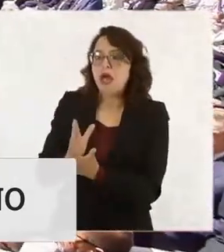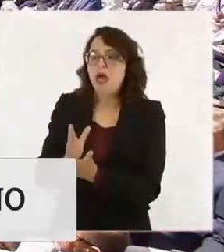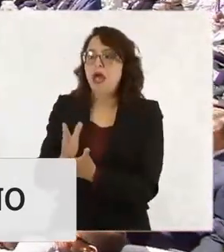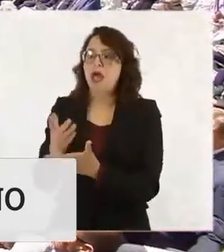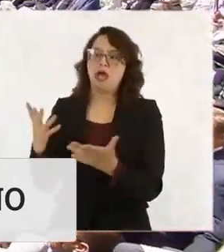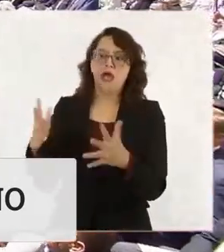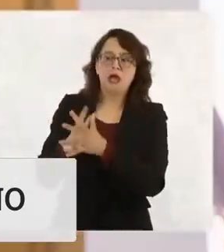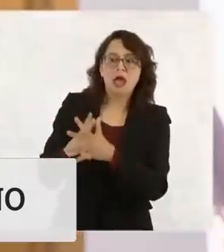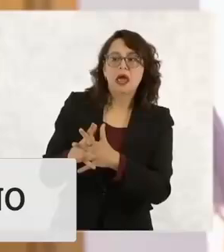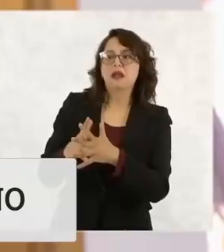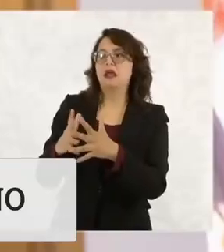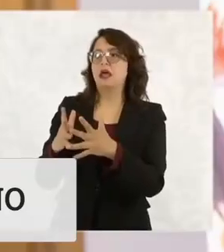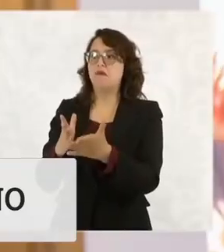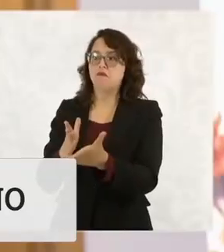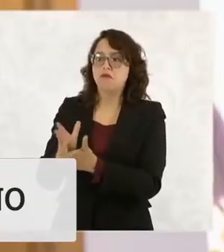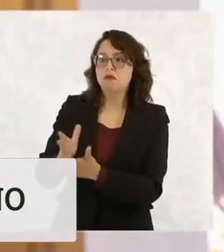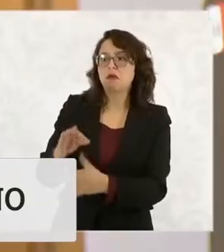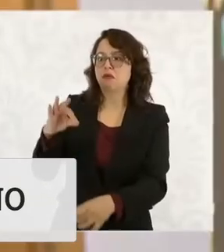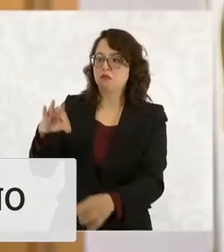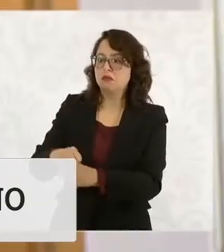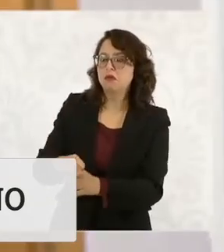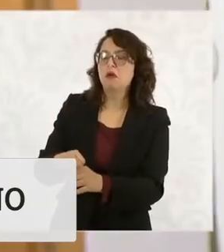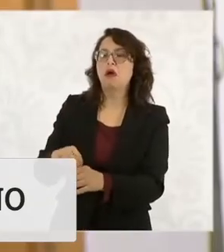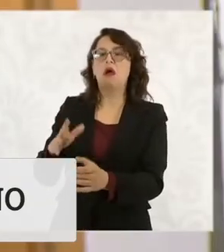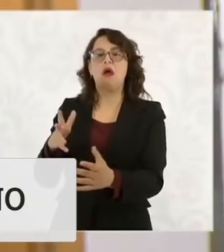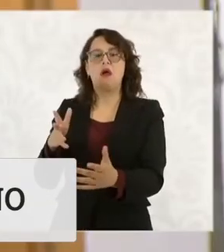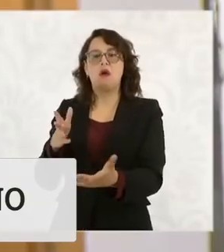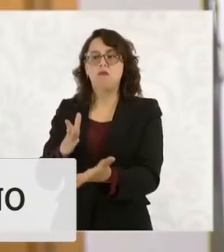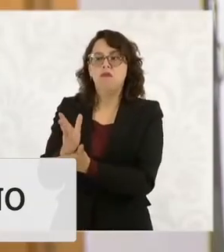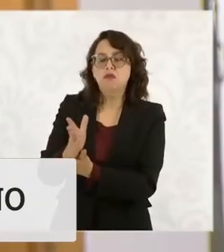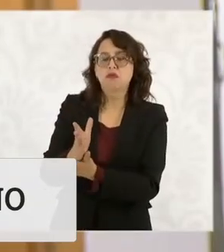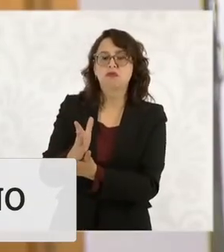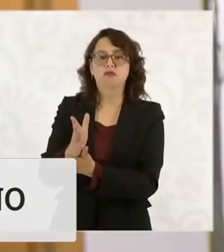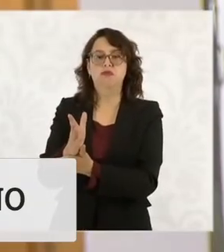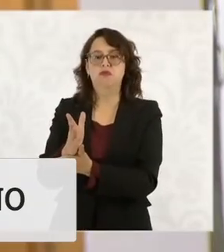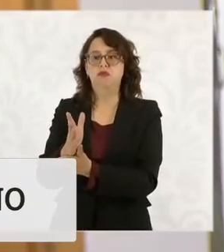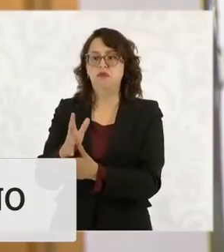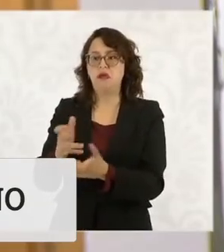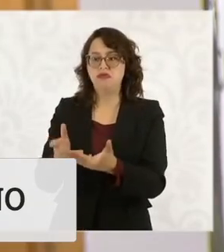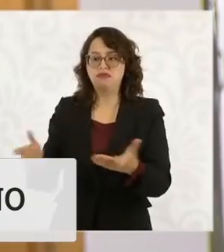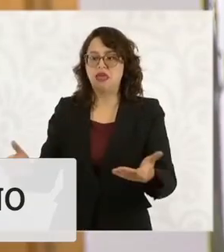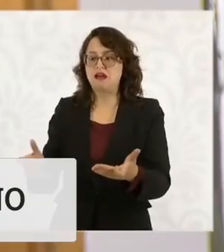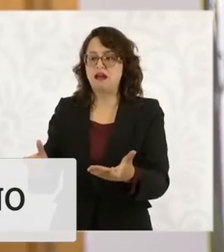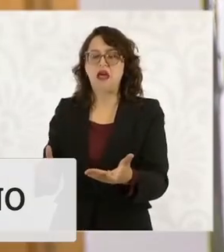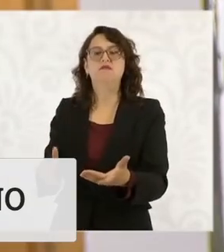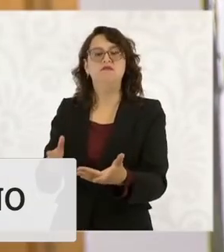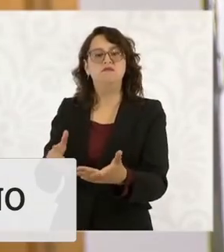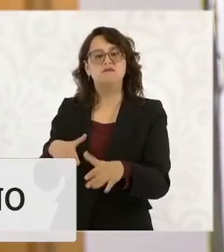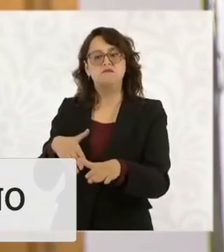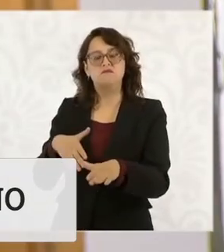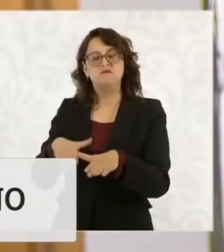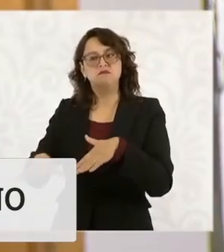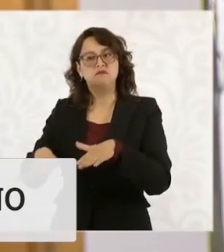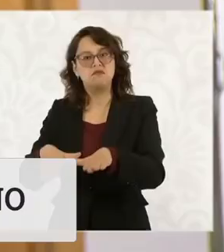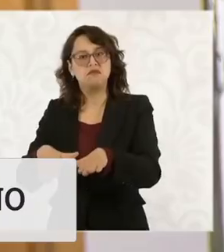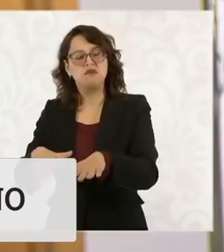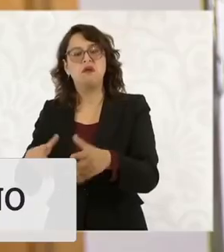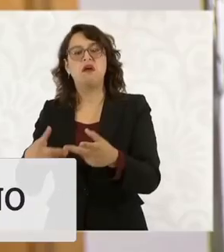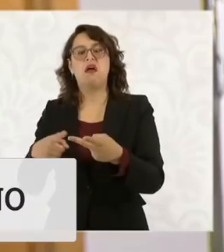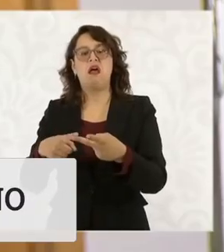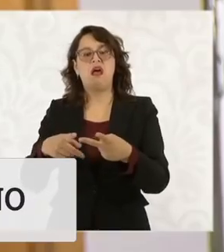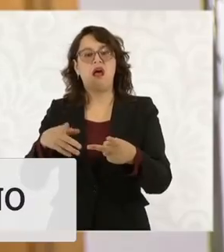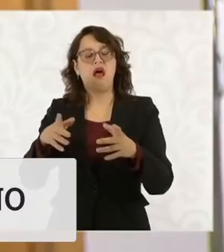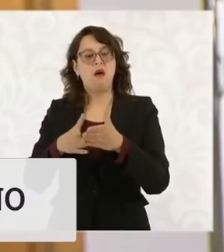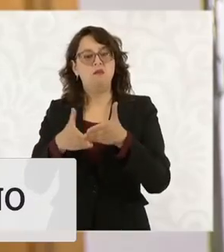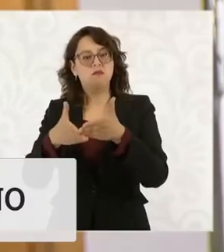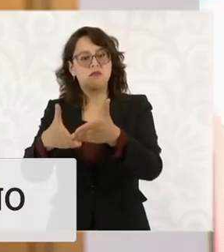golpes de Estado, injerencia en elecciones o la violación del territorio mexicano, sea esta por